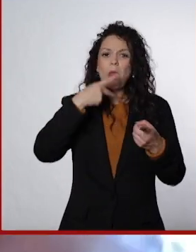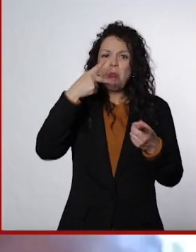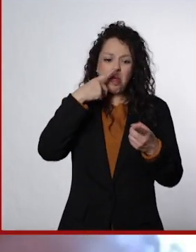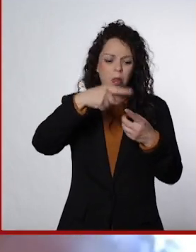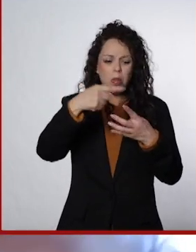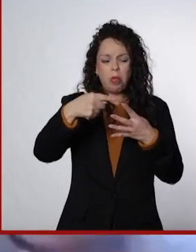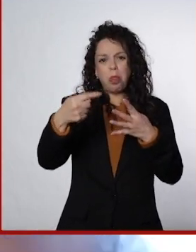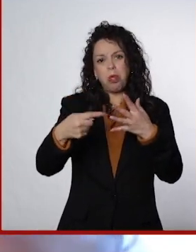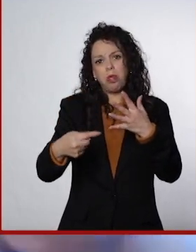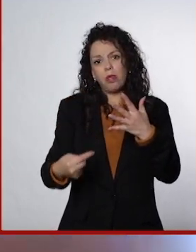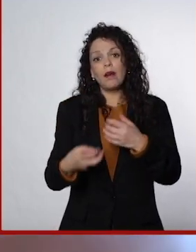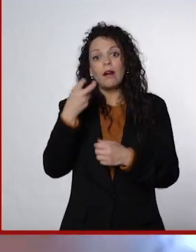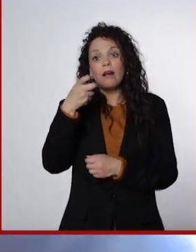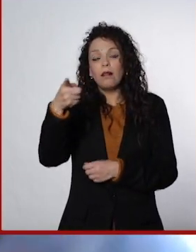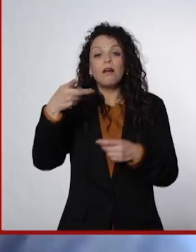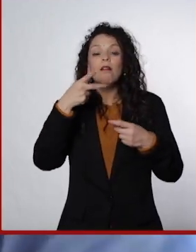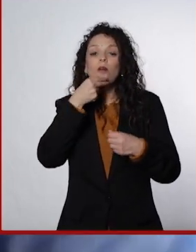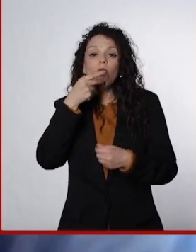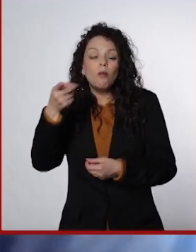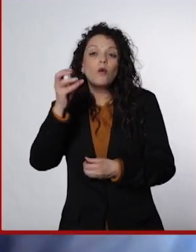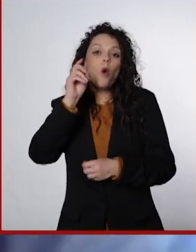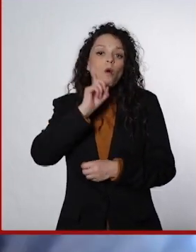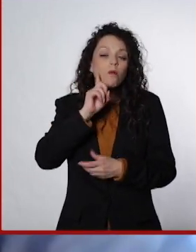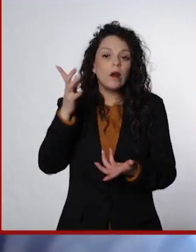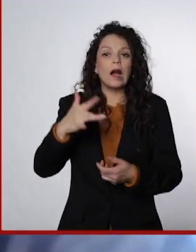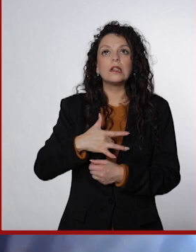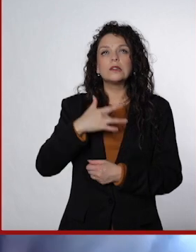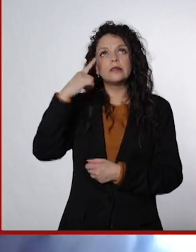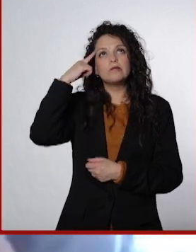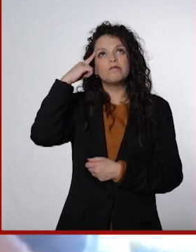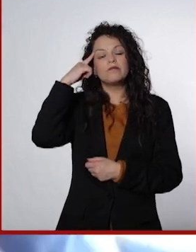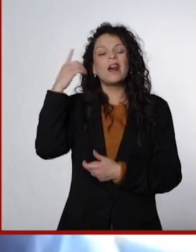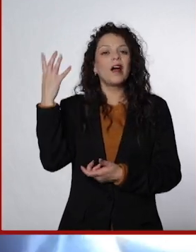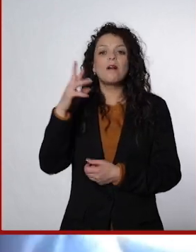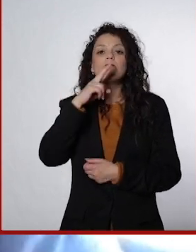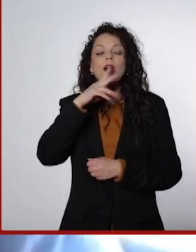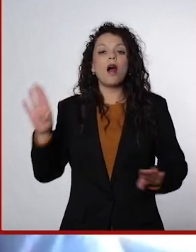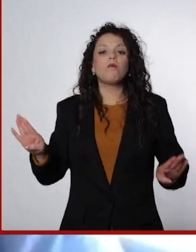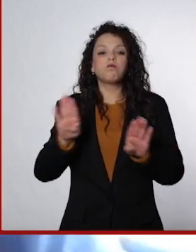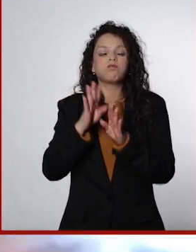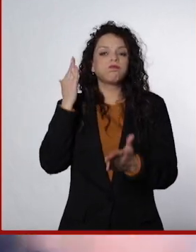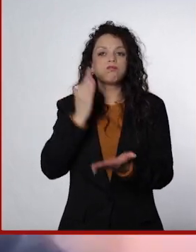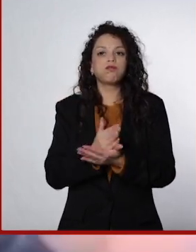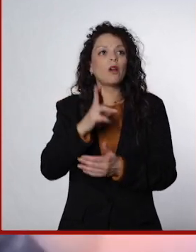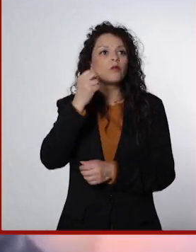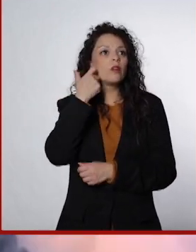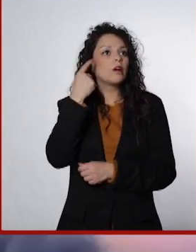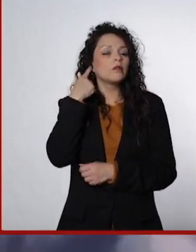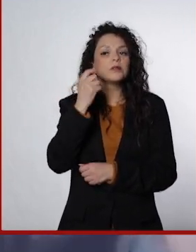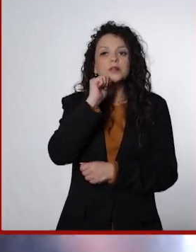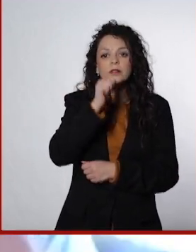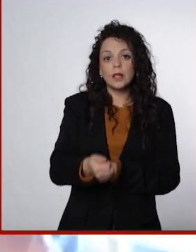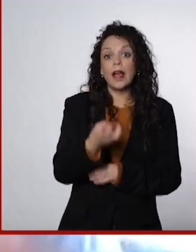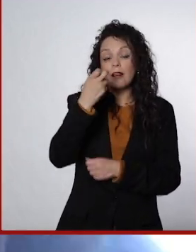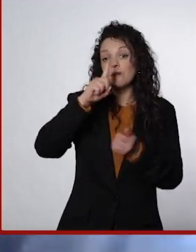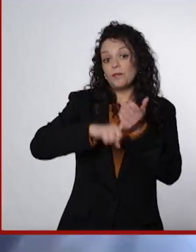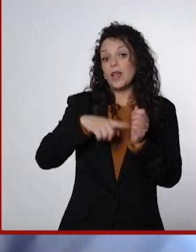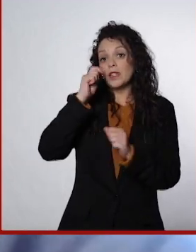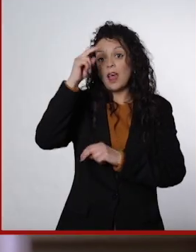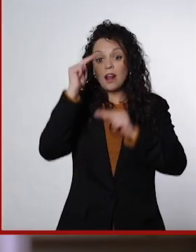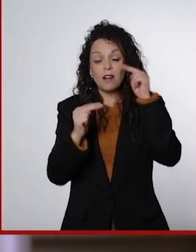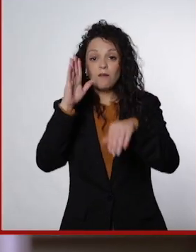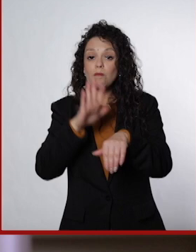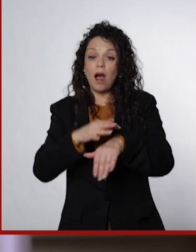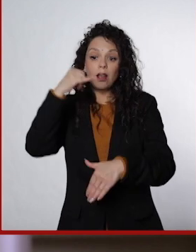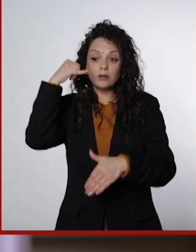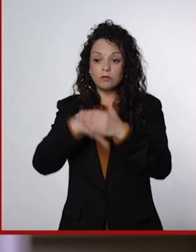se cierra y ya no va a escuchar lo que parece importante para ti. Entonces este modelo lo que propone es una apertura en un nivel mucho más